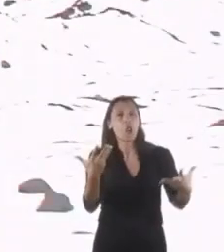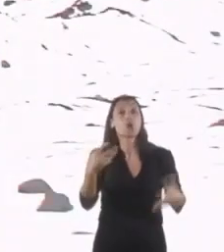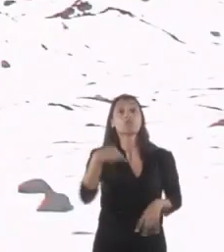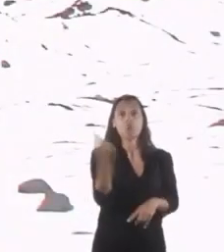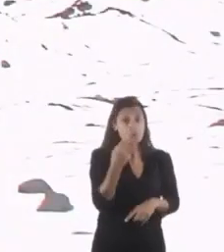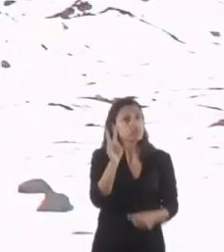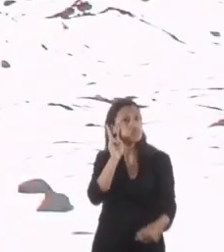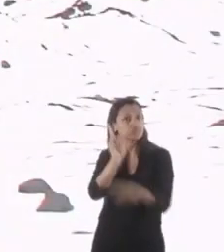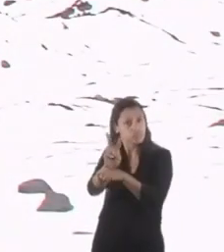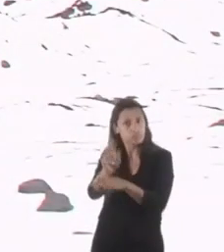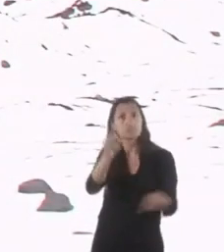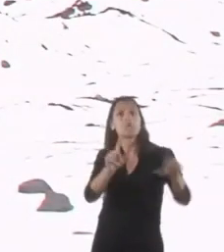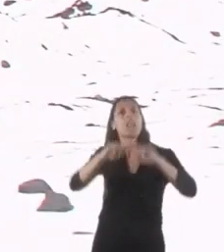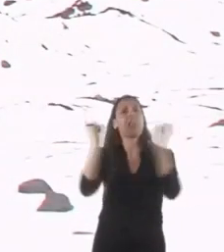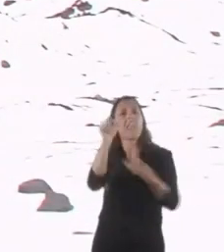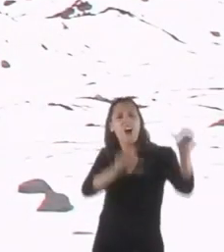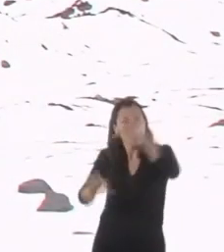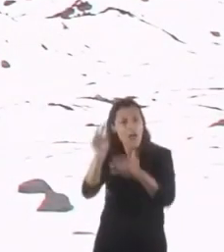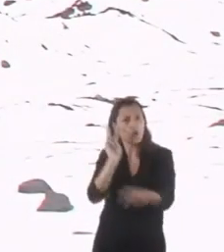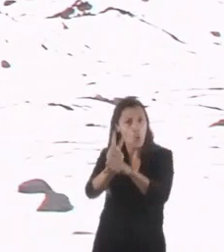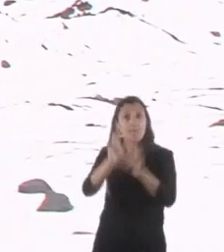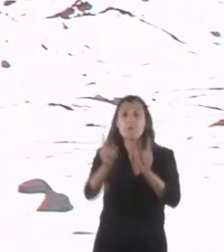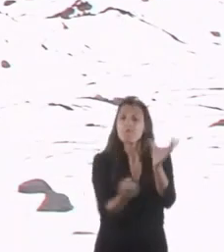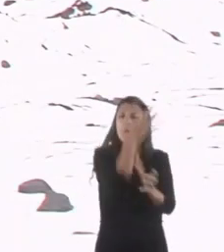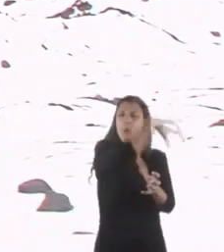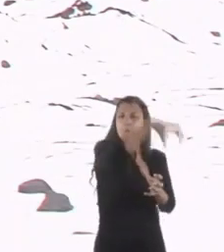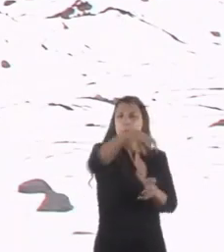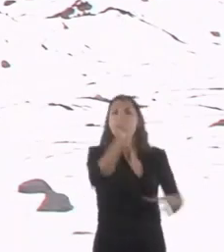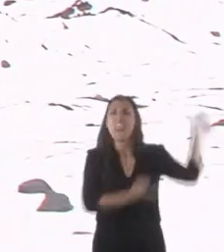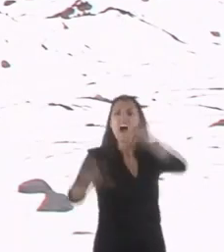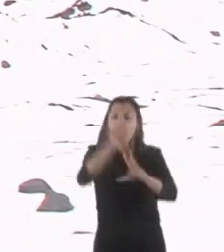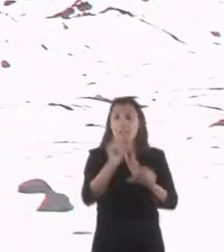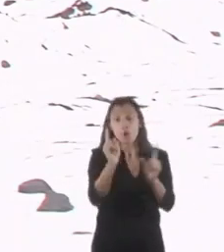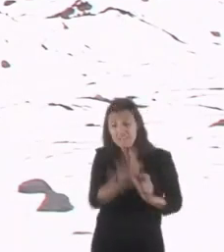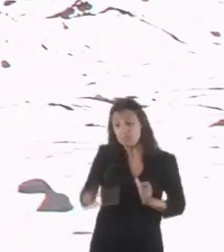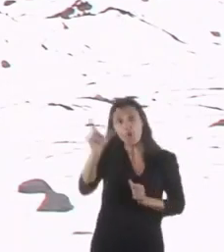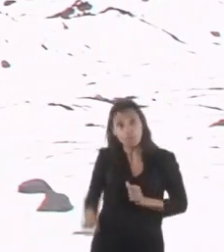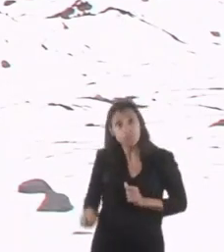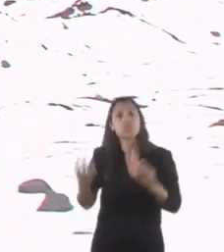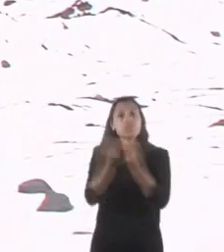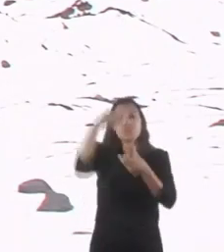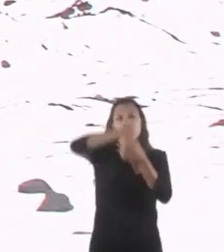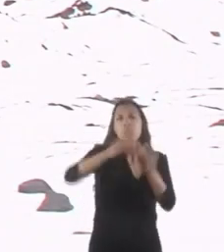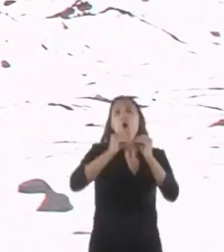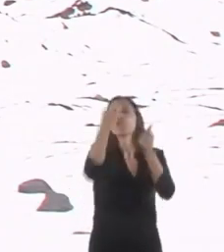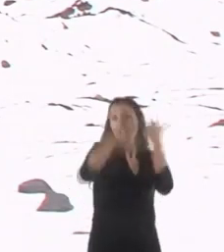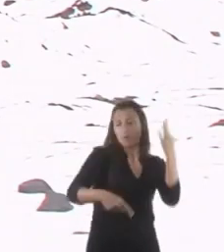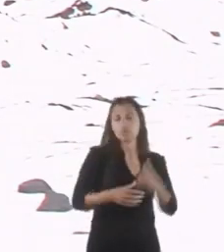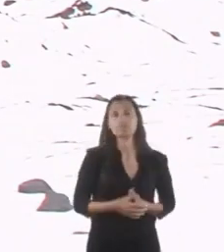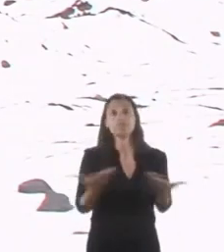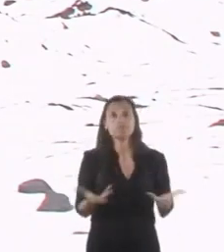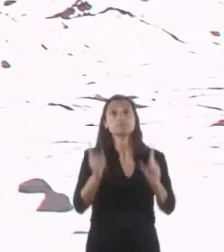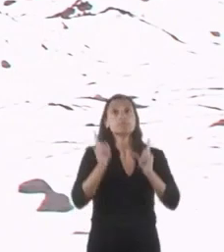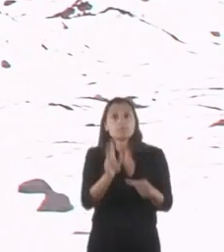mantener los laboratorios que existen y promover la creación de más laboratorios antárticos multidisciplinarios.